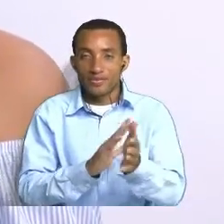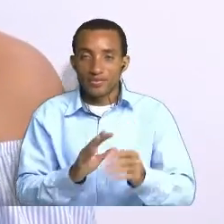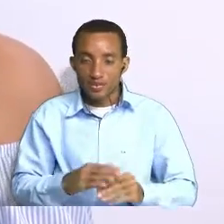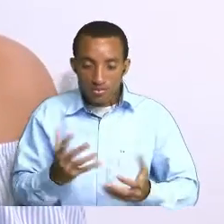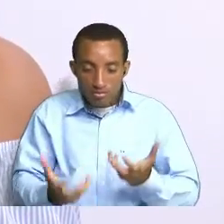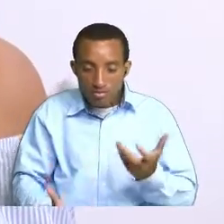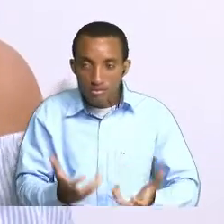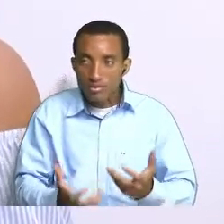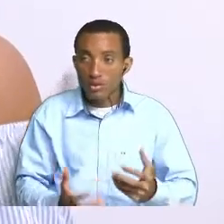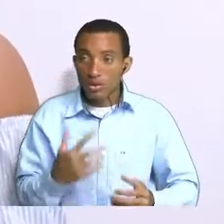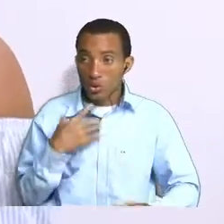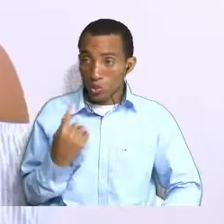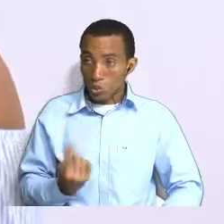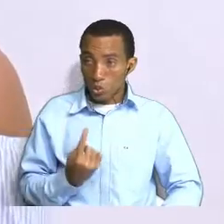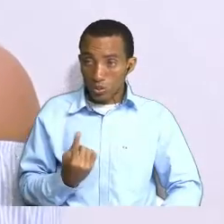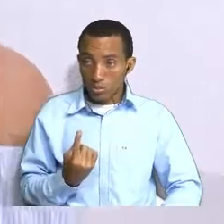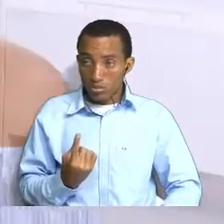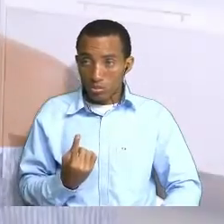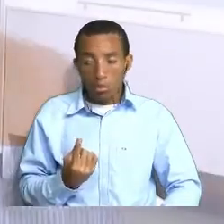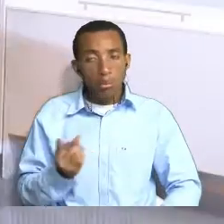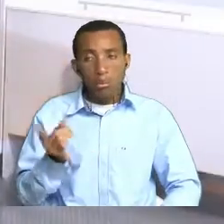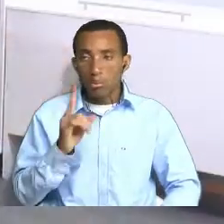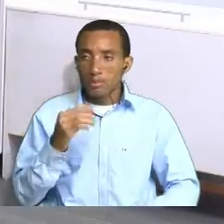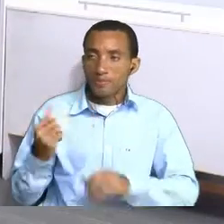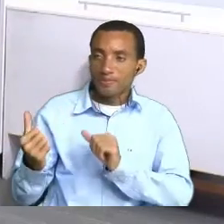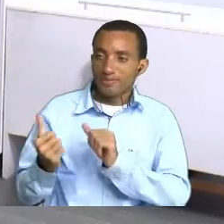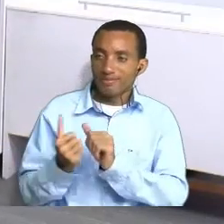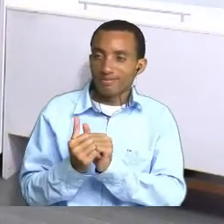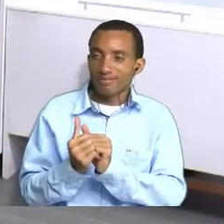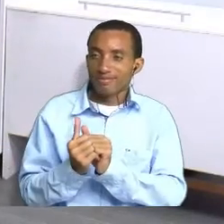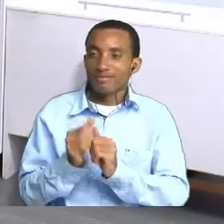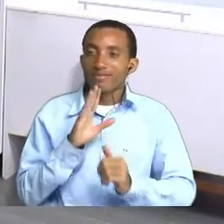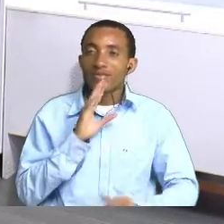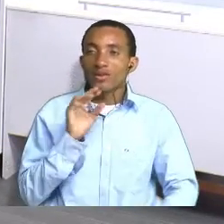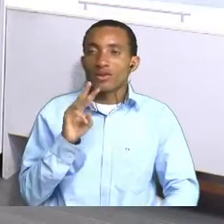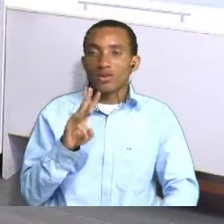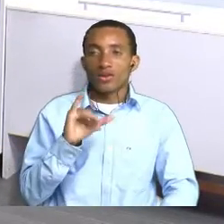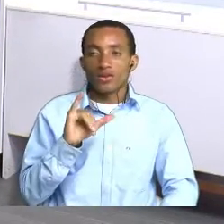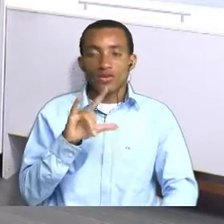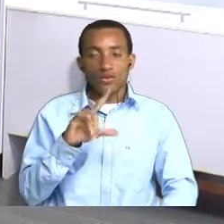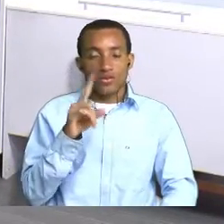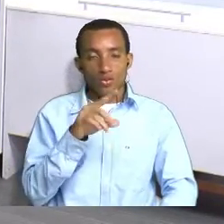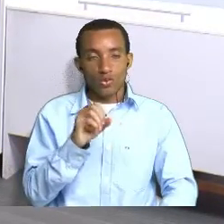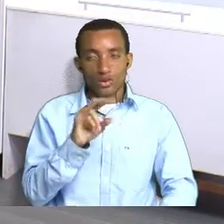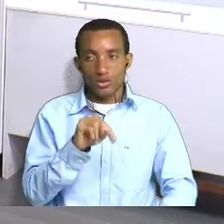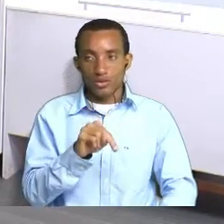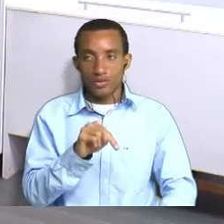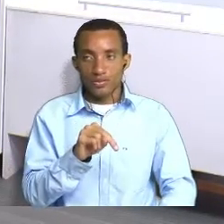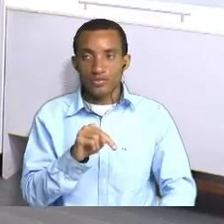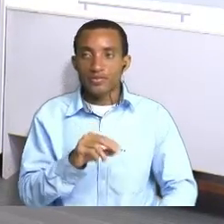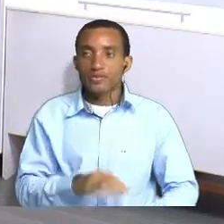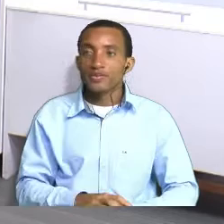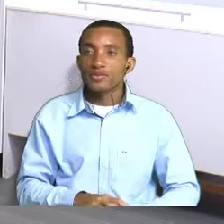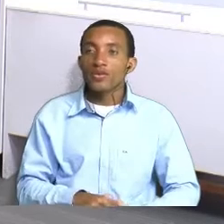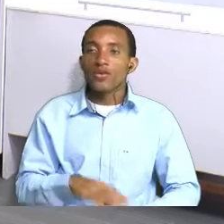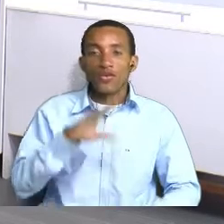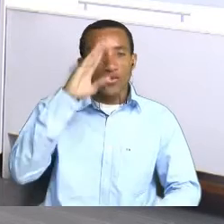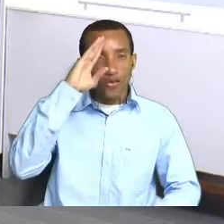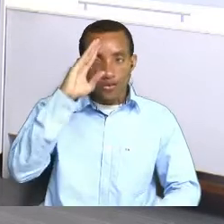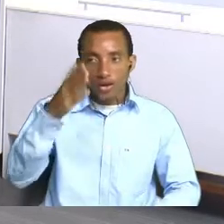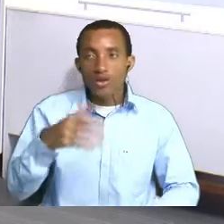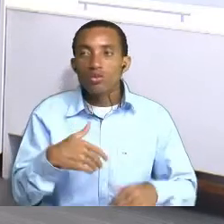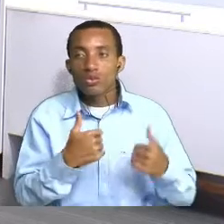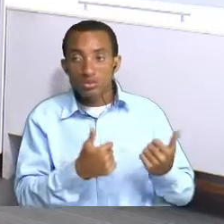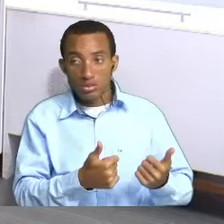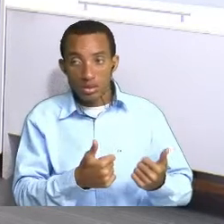de una vez en mi queridísimo el compañero muy son we sombra que está aquí con la noche solar como la muy bien